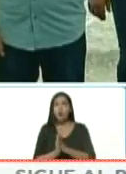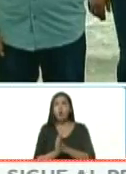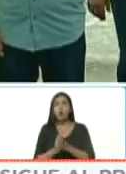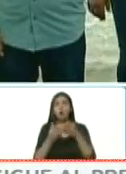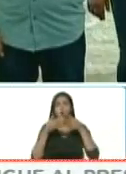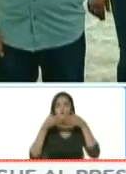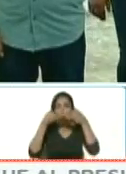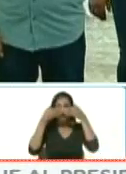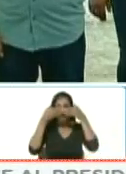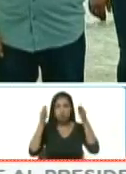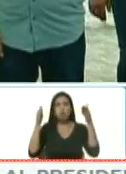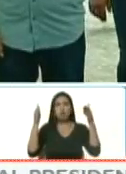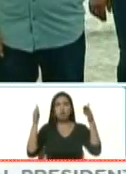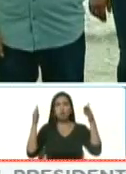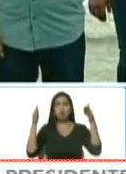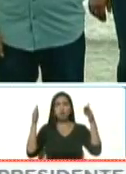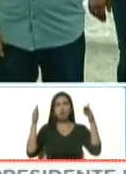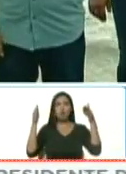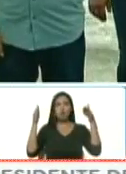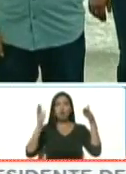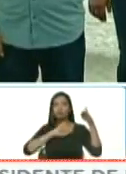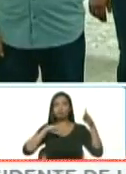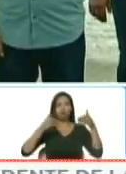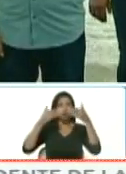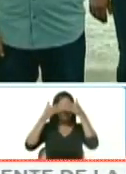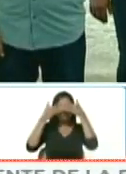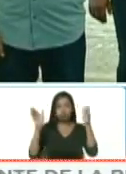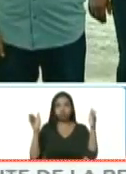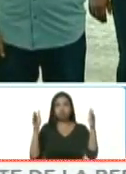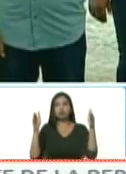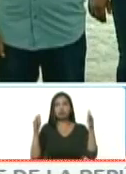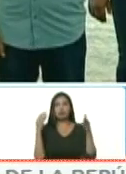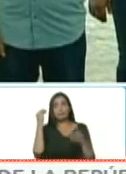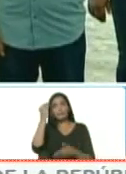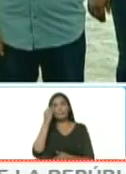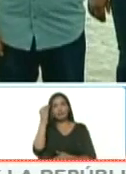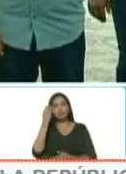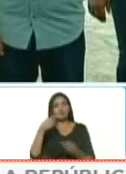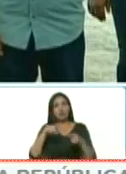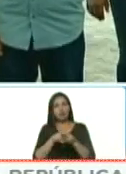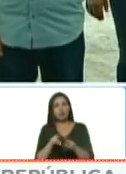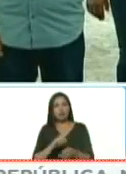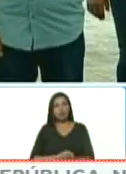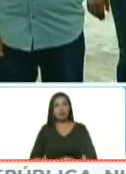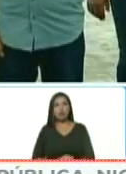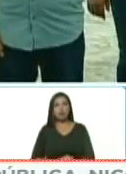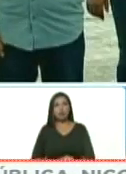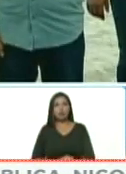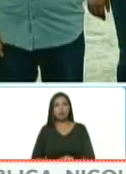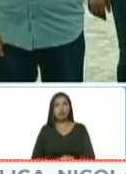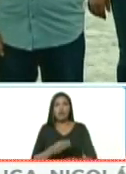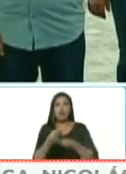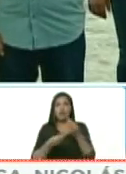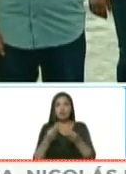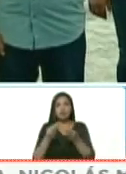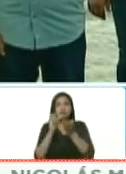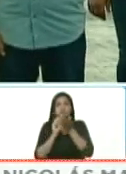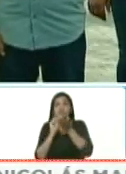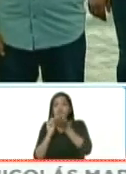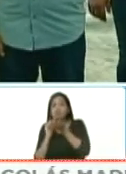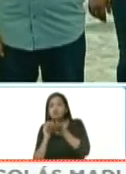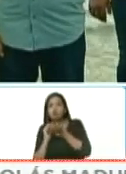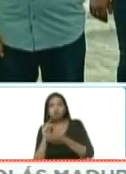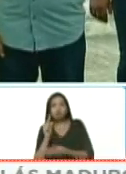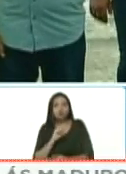rompemos, tenemos que romper el concepto del minimalismo, que es hacer menos de lo mínimo o lo